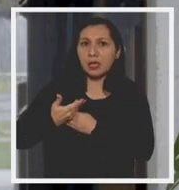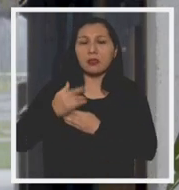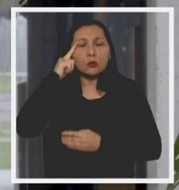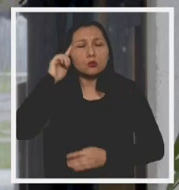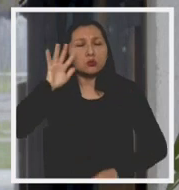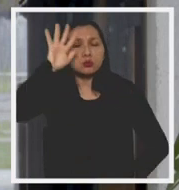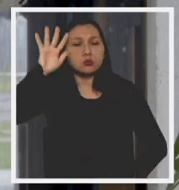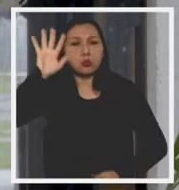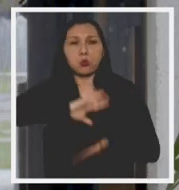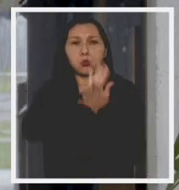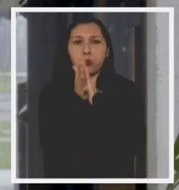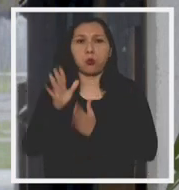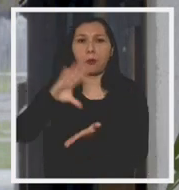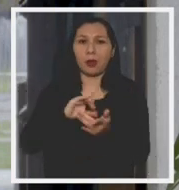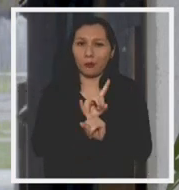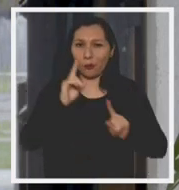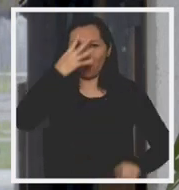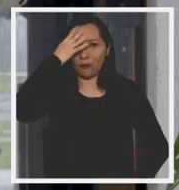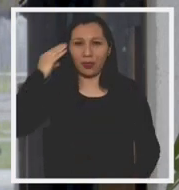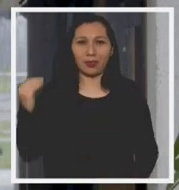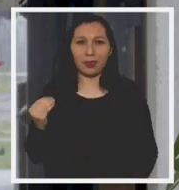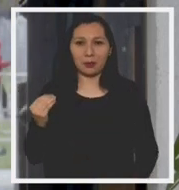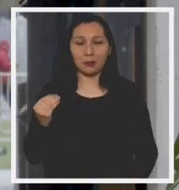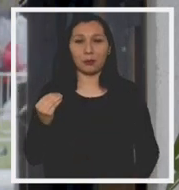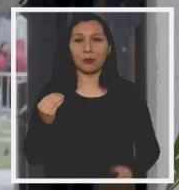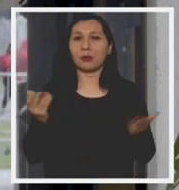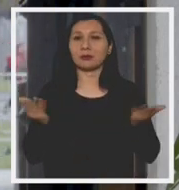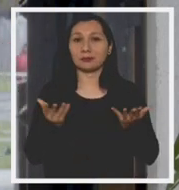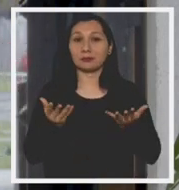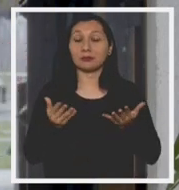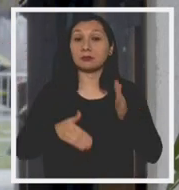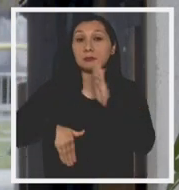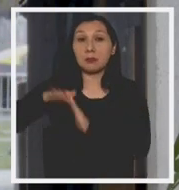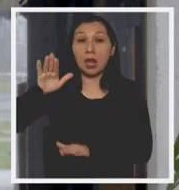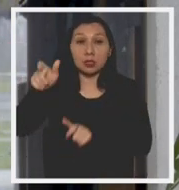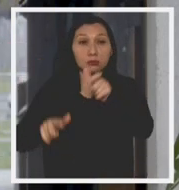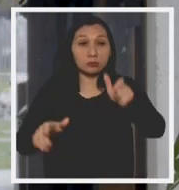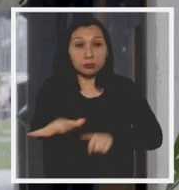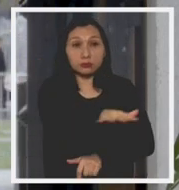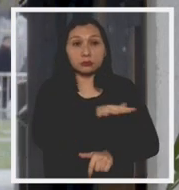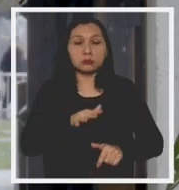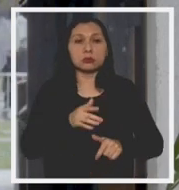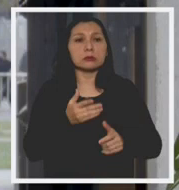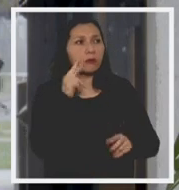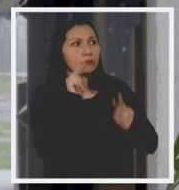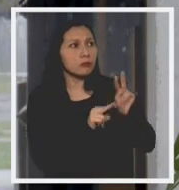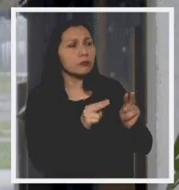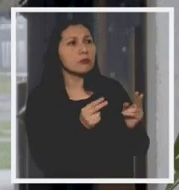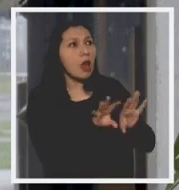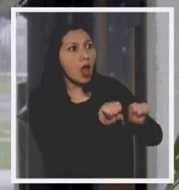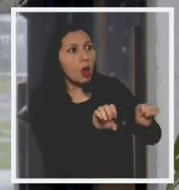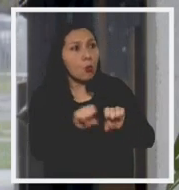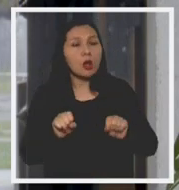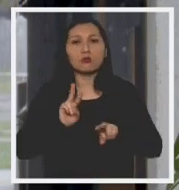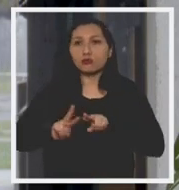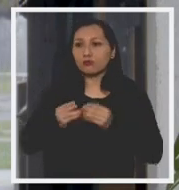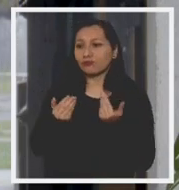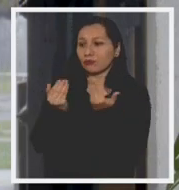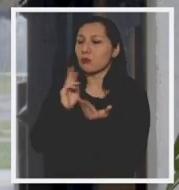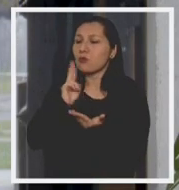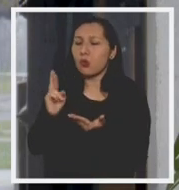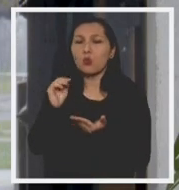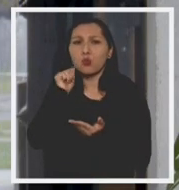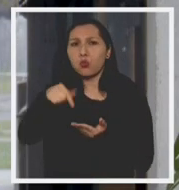país. No olvidemos que las grandes mayorías esperan que nos pongamos de acuerdo para solucionarles sus problemas